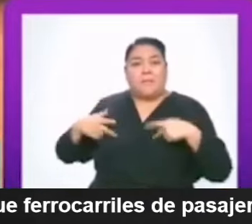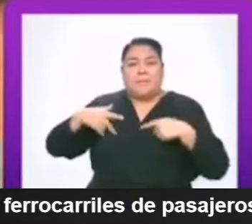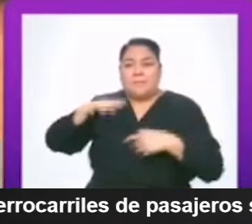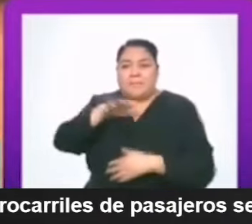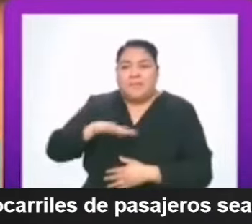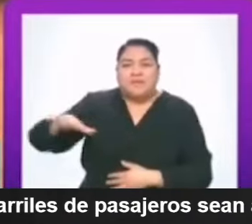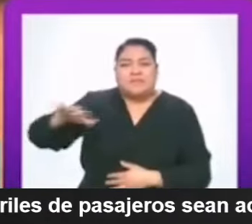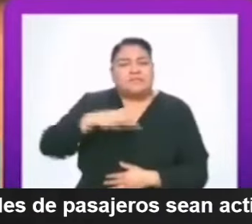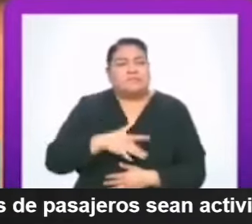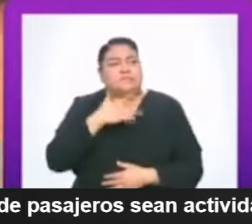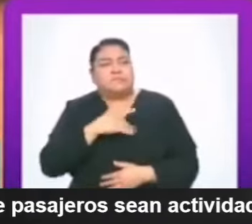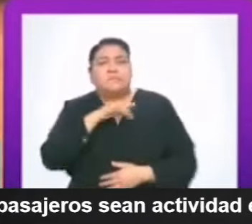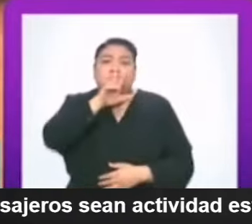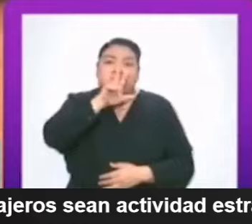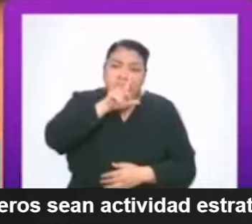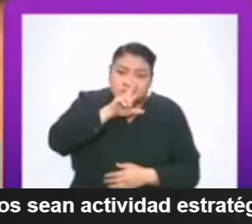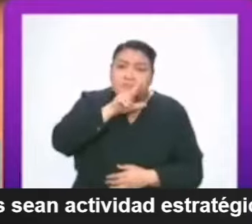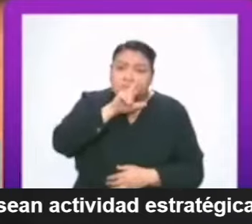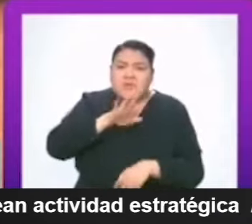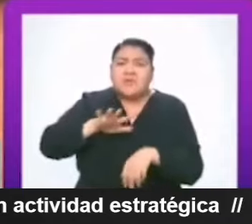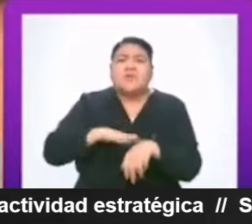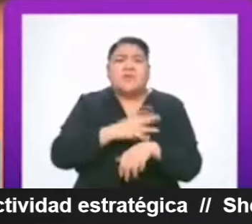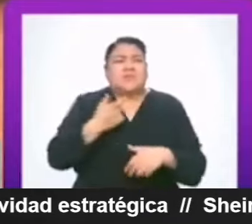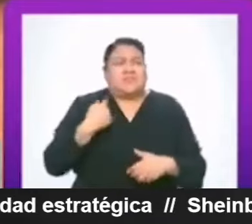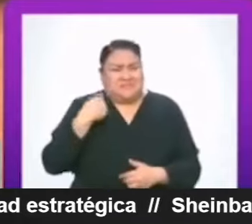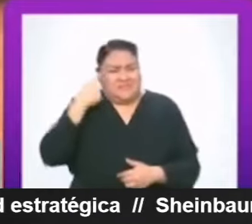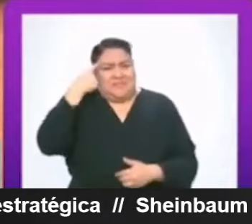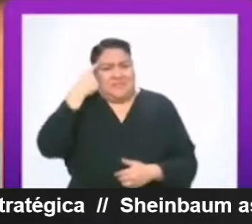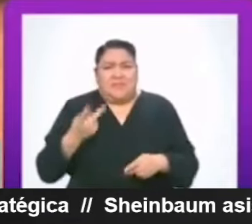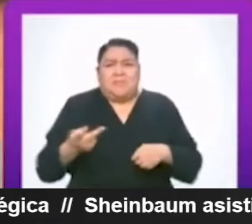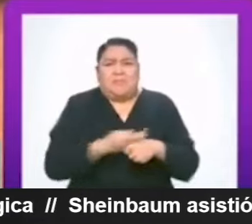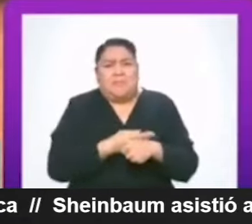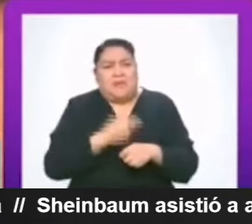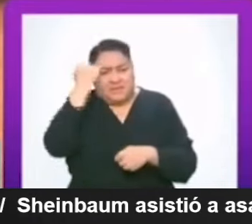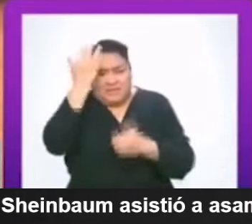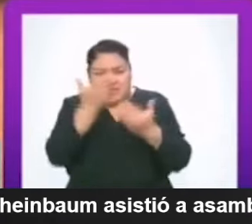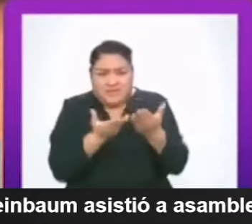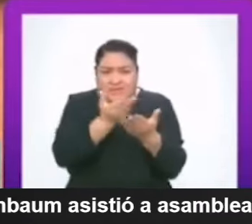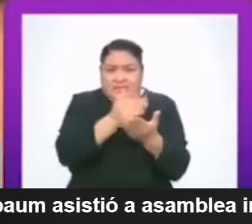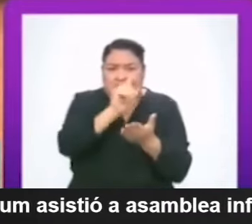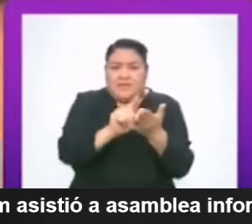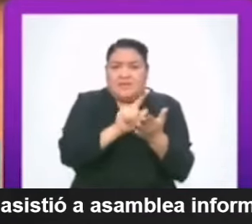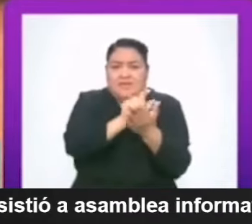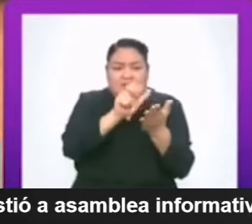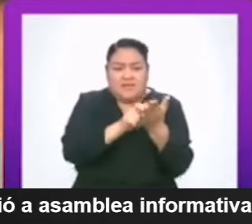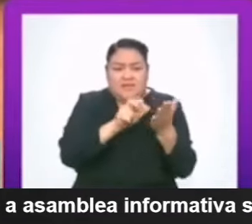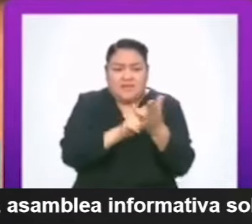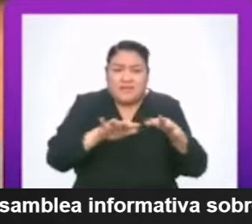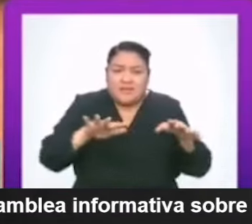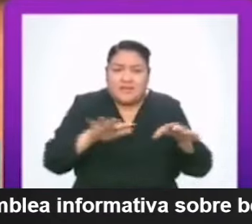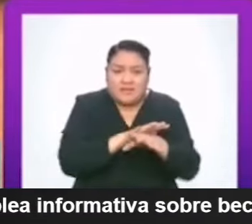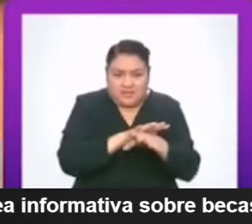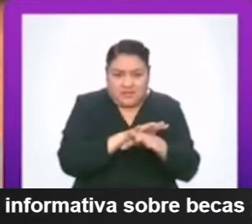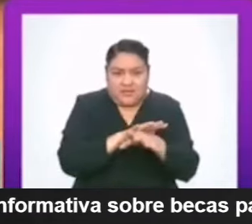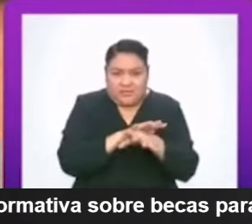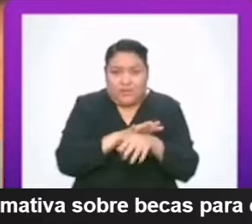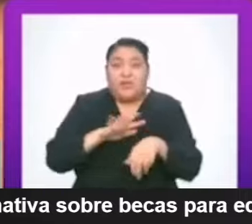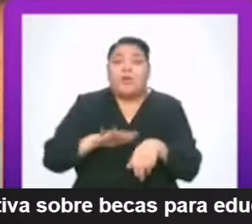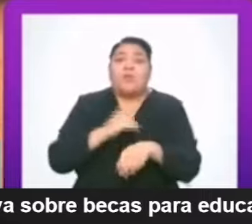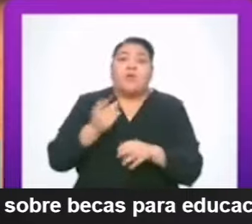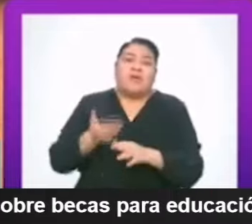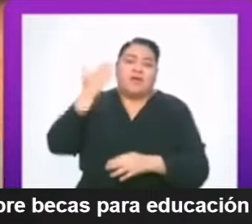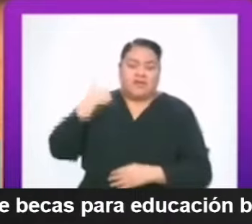mostrado una preocupación legítima acerca del curso que siguen las iniciativas de reforma constitucional presentadas por